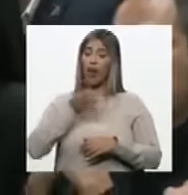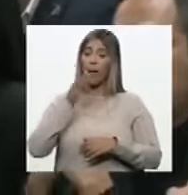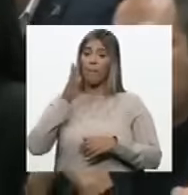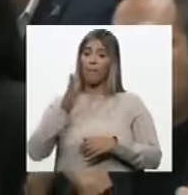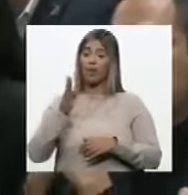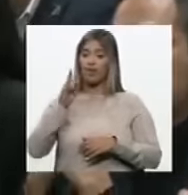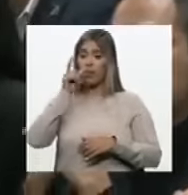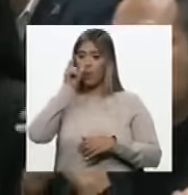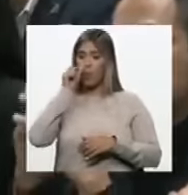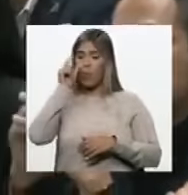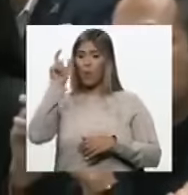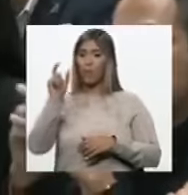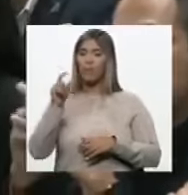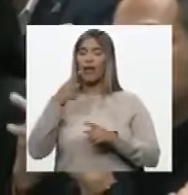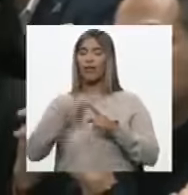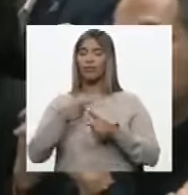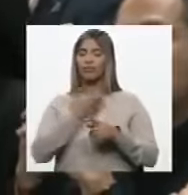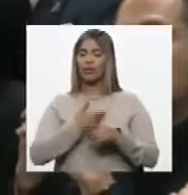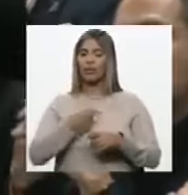año